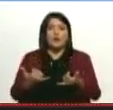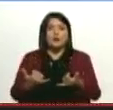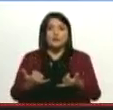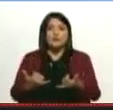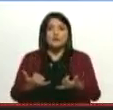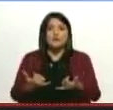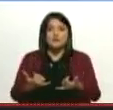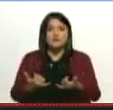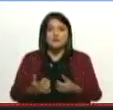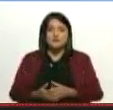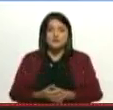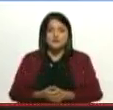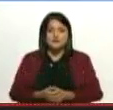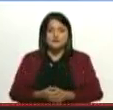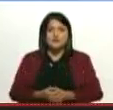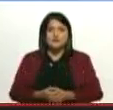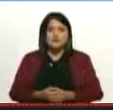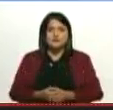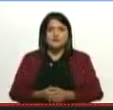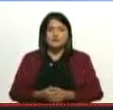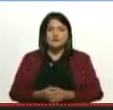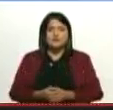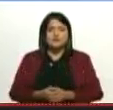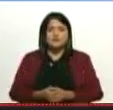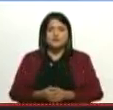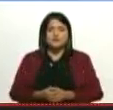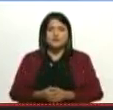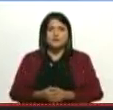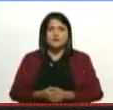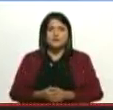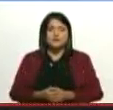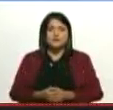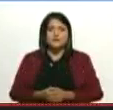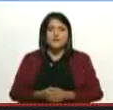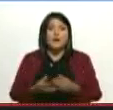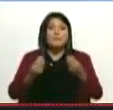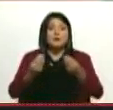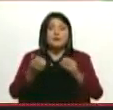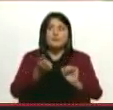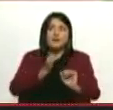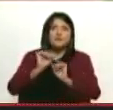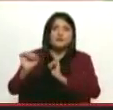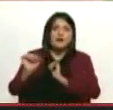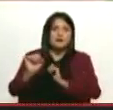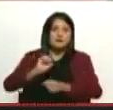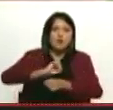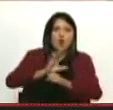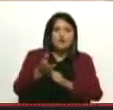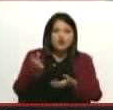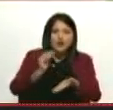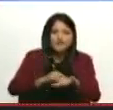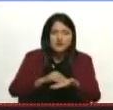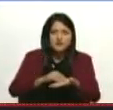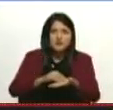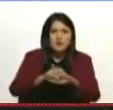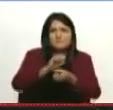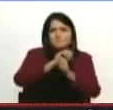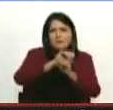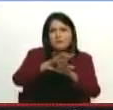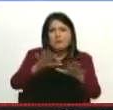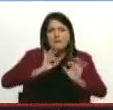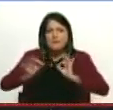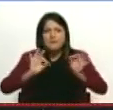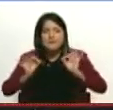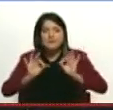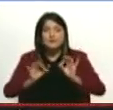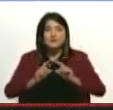procesos para evitar una pandemia futura pero esos quince millardas de dólares